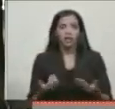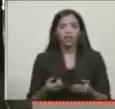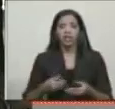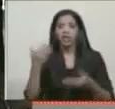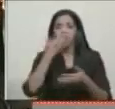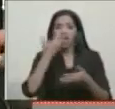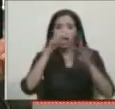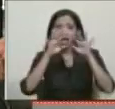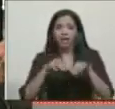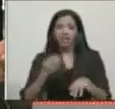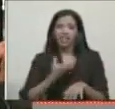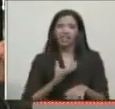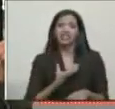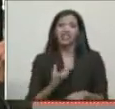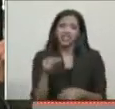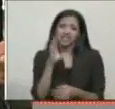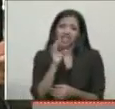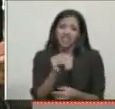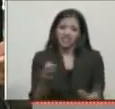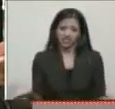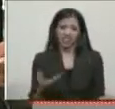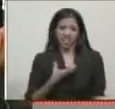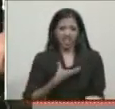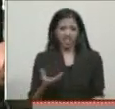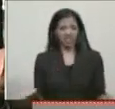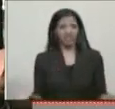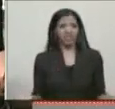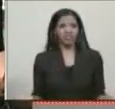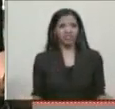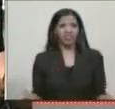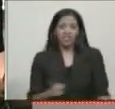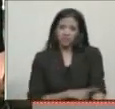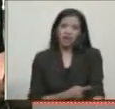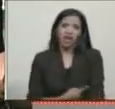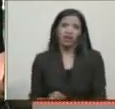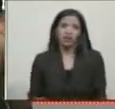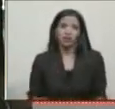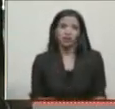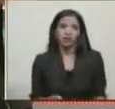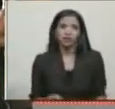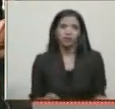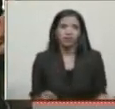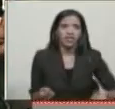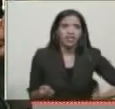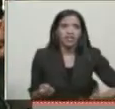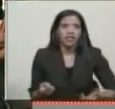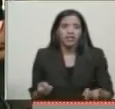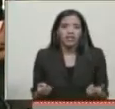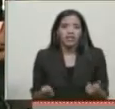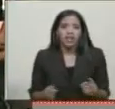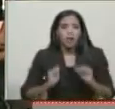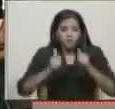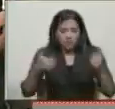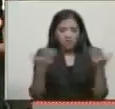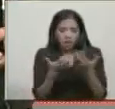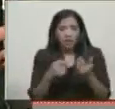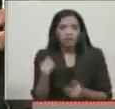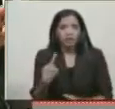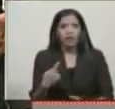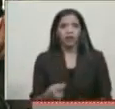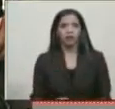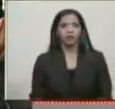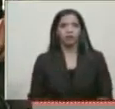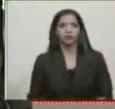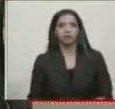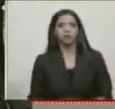las alcaldías. Ya están hablándole a los alcaldes así. Hermano, empiecen a pelear primero. Peleen